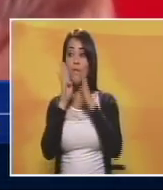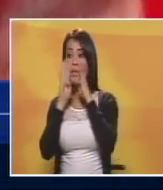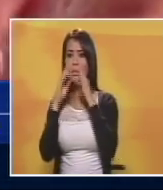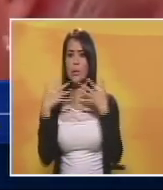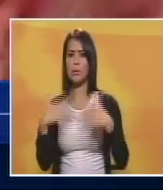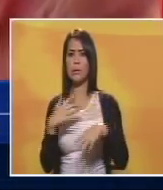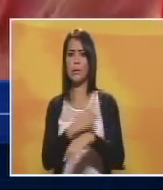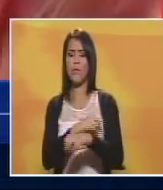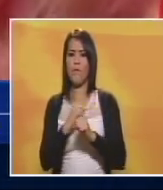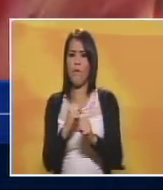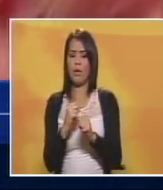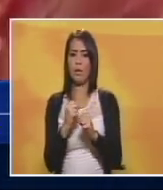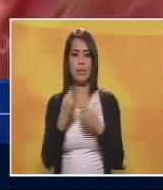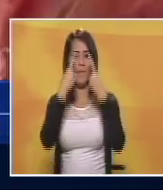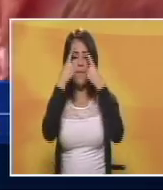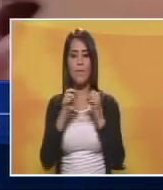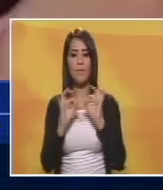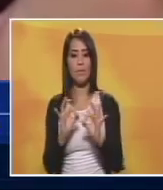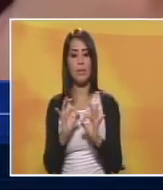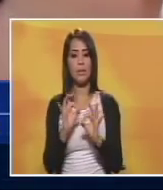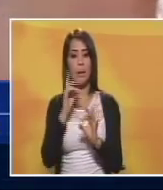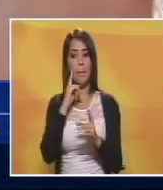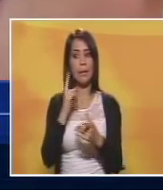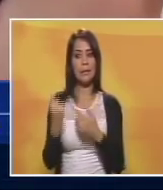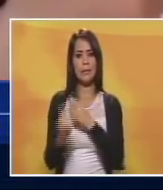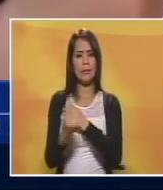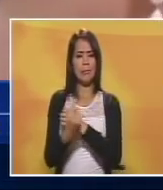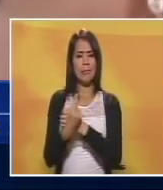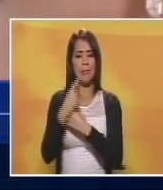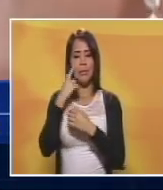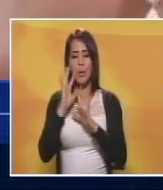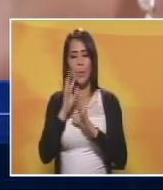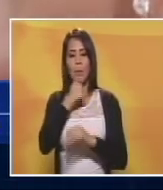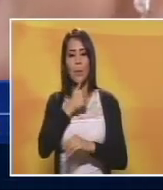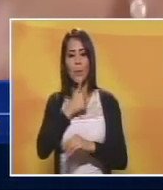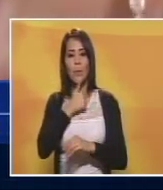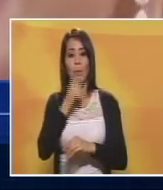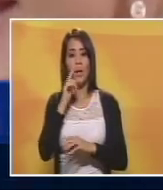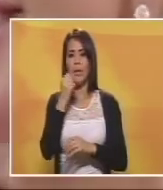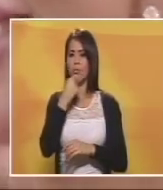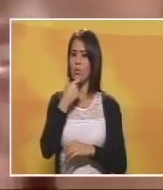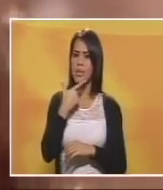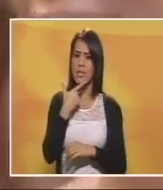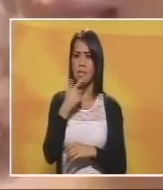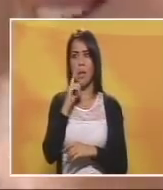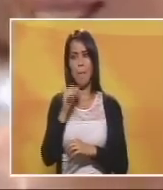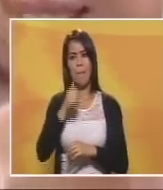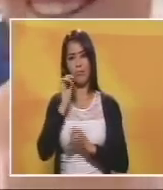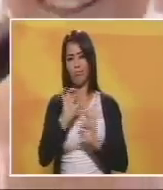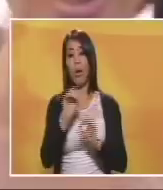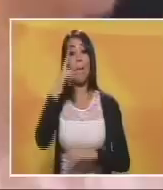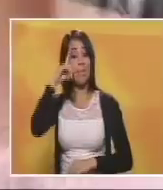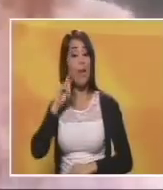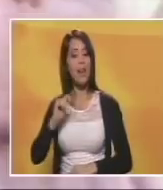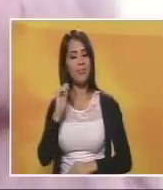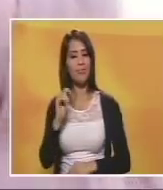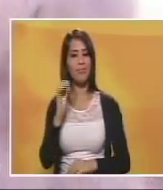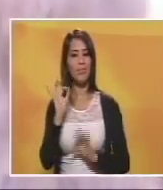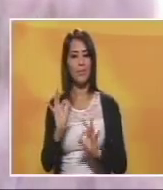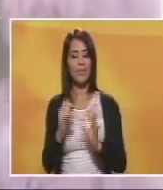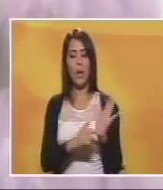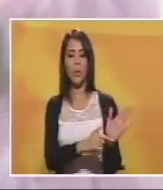una fortísima lluvia y aunque un relámpago detuvo la proyección por un momento, al final los espectadores aplaudieron la producción por más de